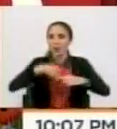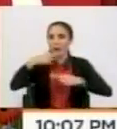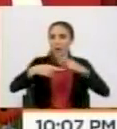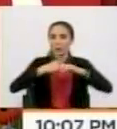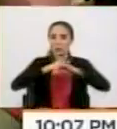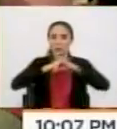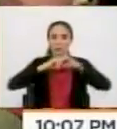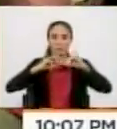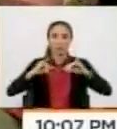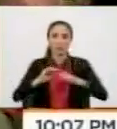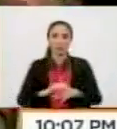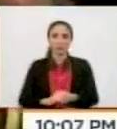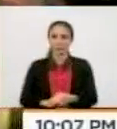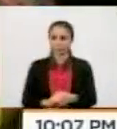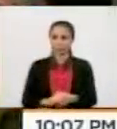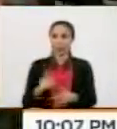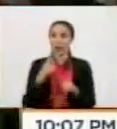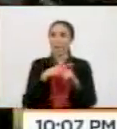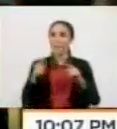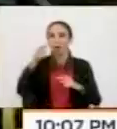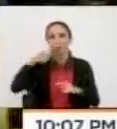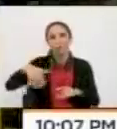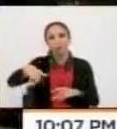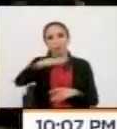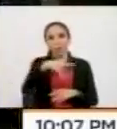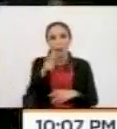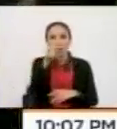de fuerzas revolucionarias. Ahora, presidente,